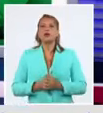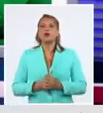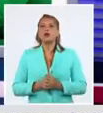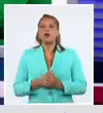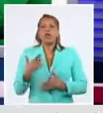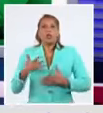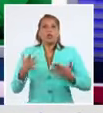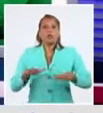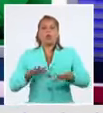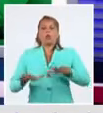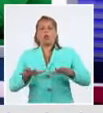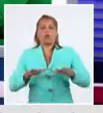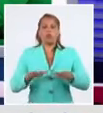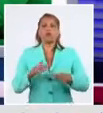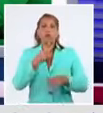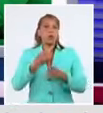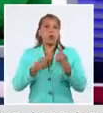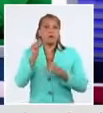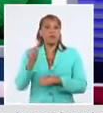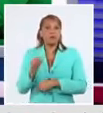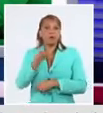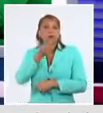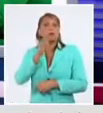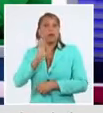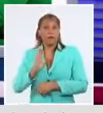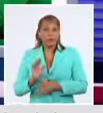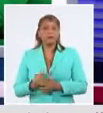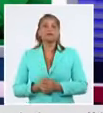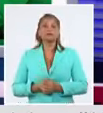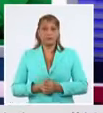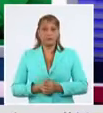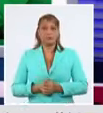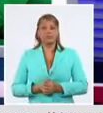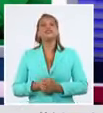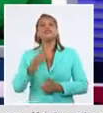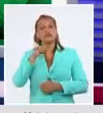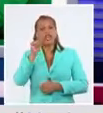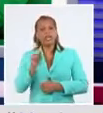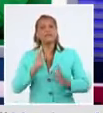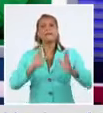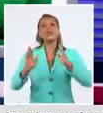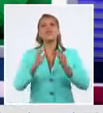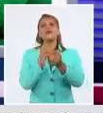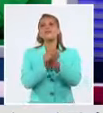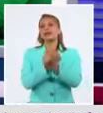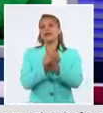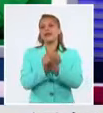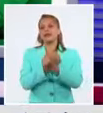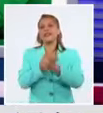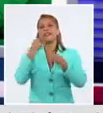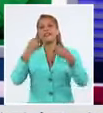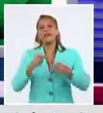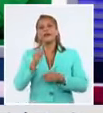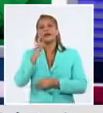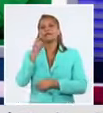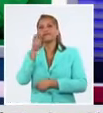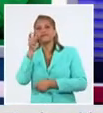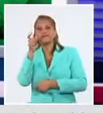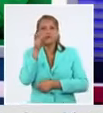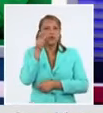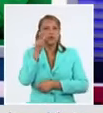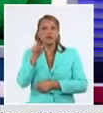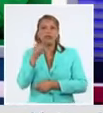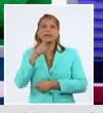convulsión, y este es el periodo de mayor incidencia. Y generalmente se espera en el punto